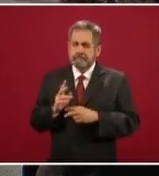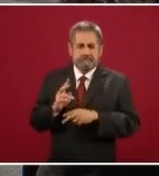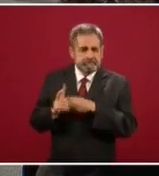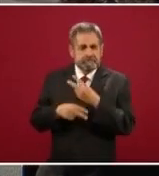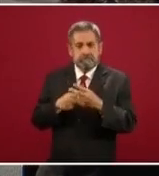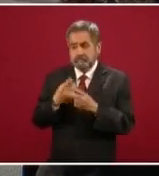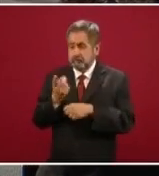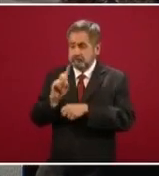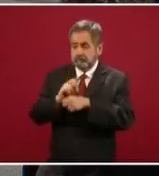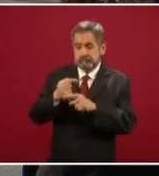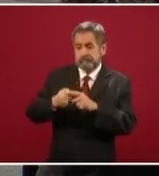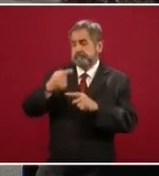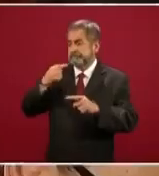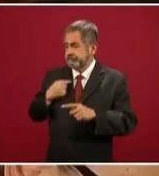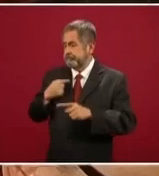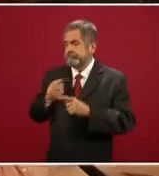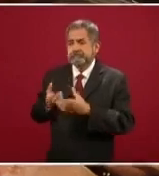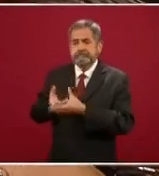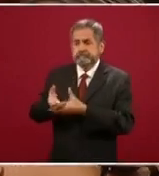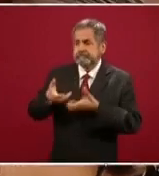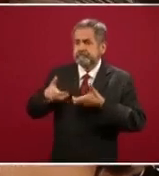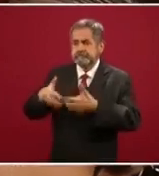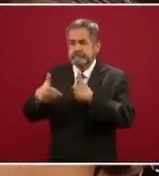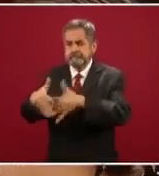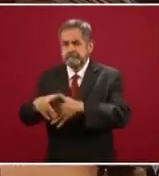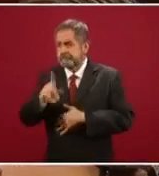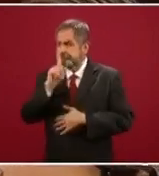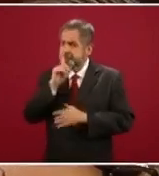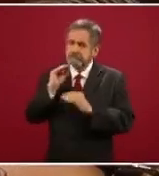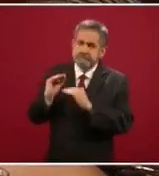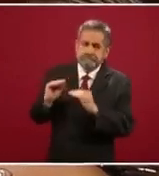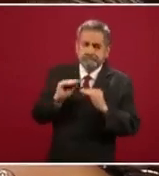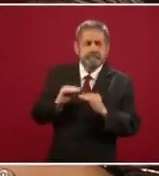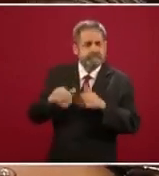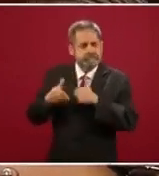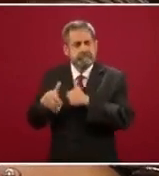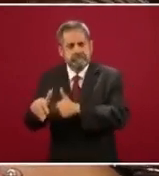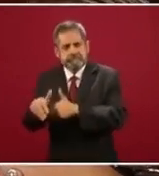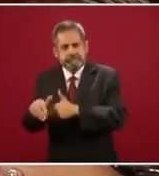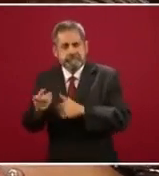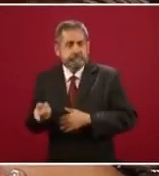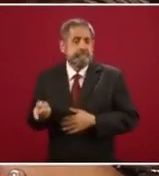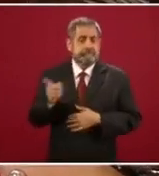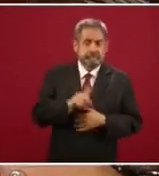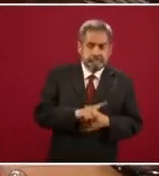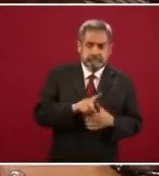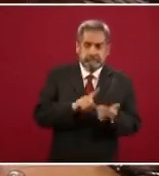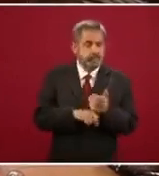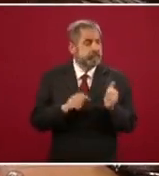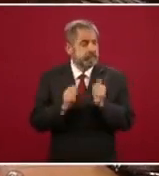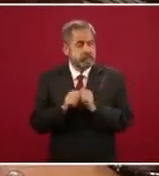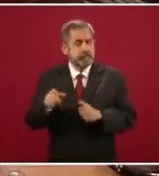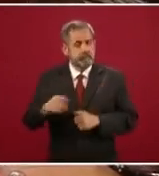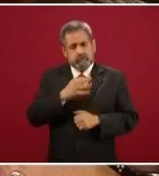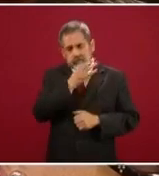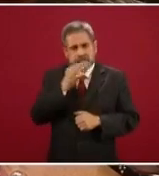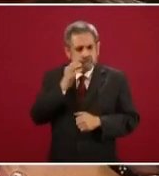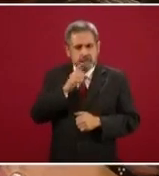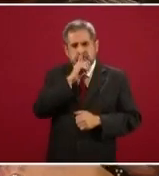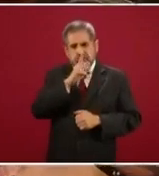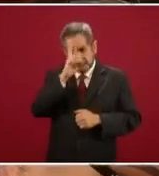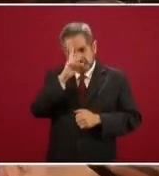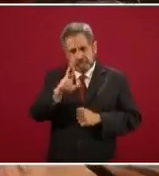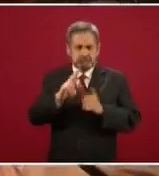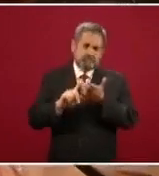día anterior y habían permanecido calladas, silenciosas y haciendo que con su silencio se